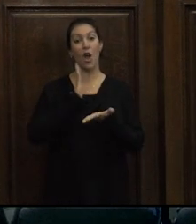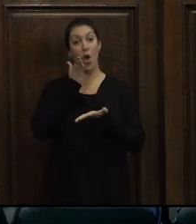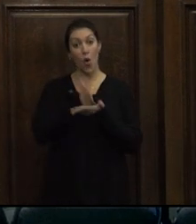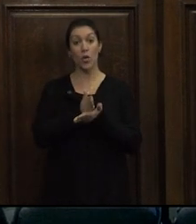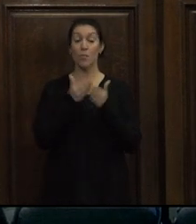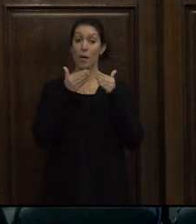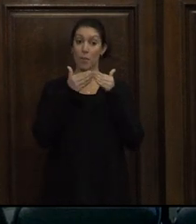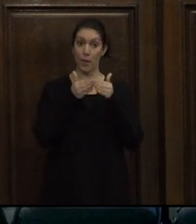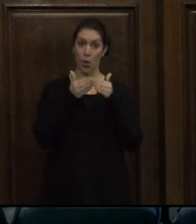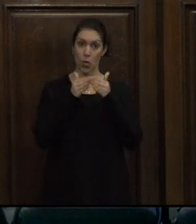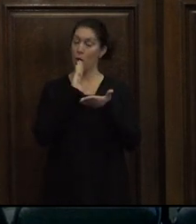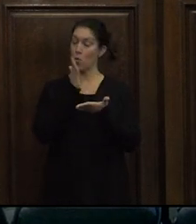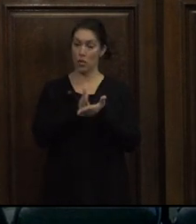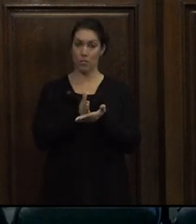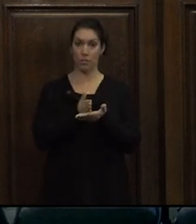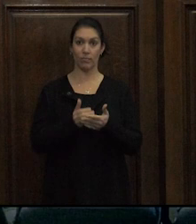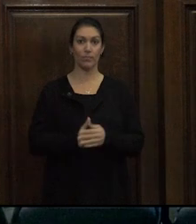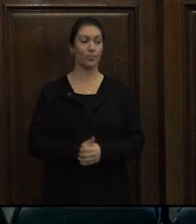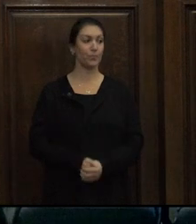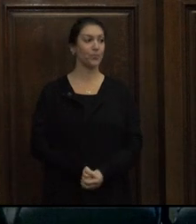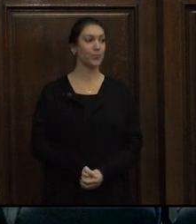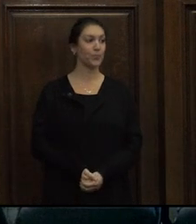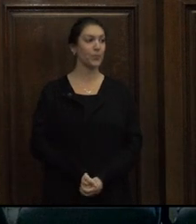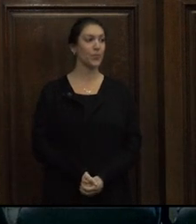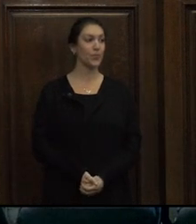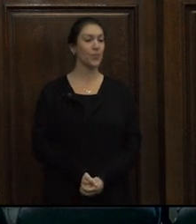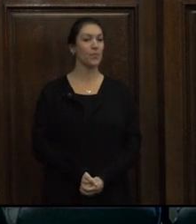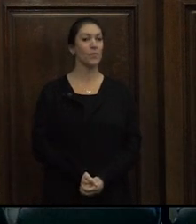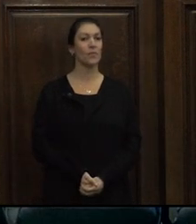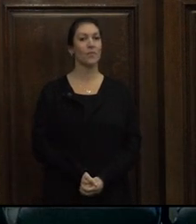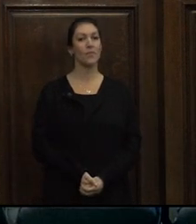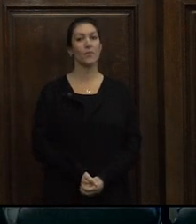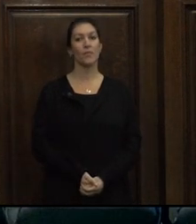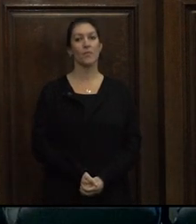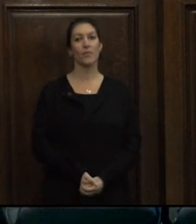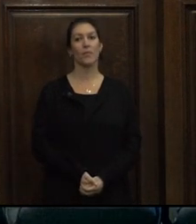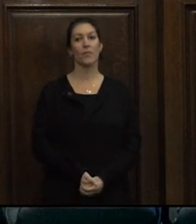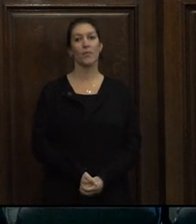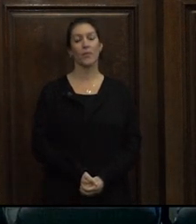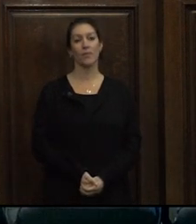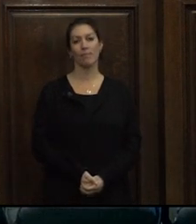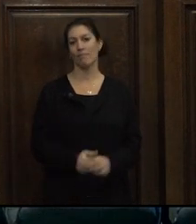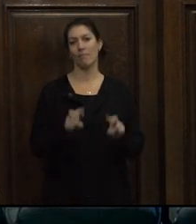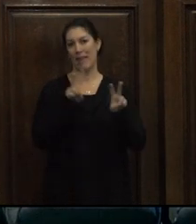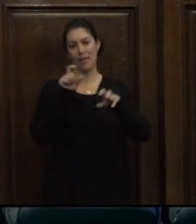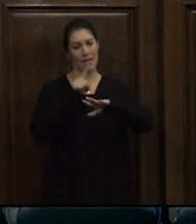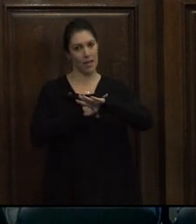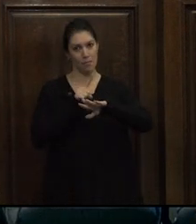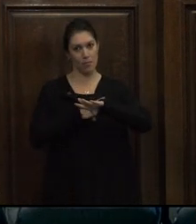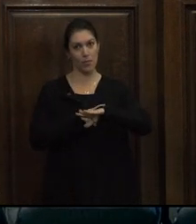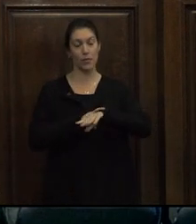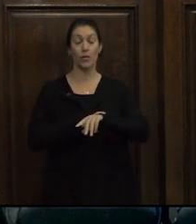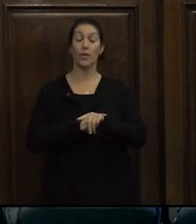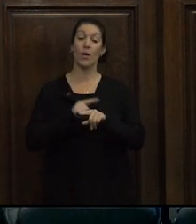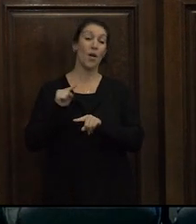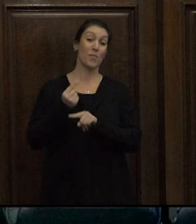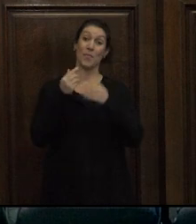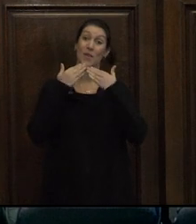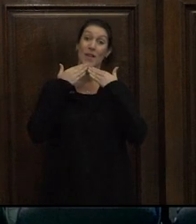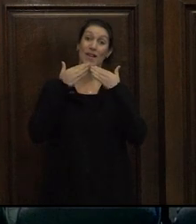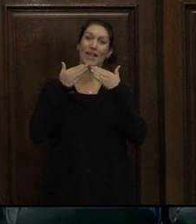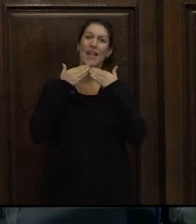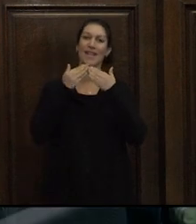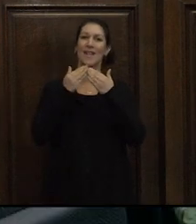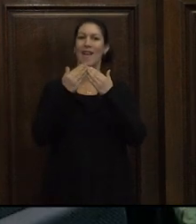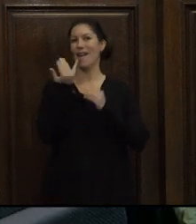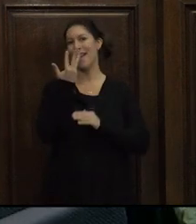Última pregunta. ¿Qué responsabilidad? Por razones de administración del tiempo. Bueno, primero que nada, muchas